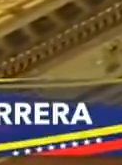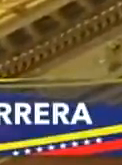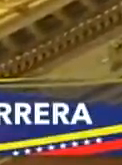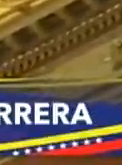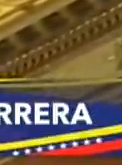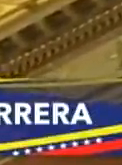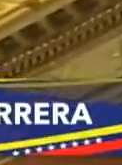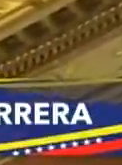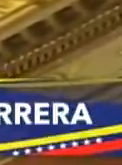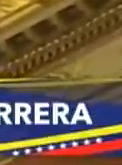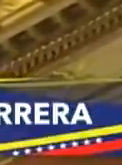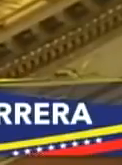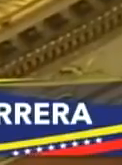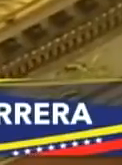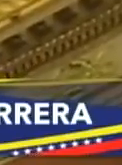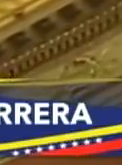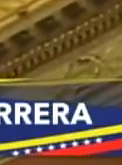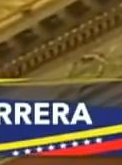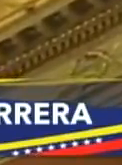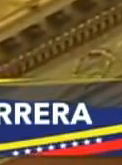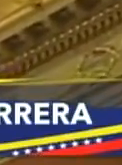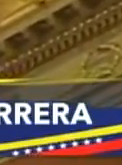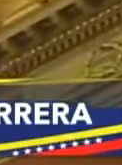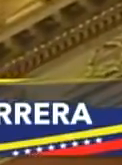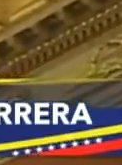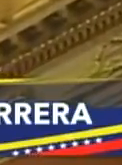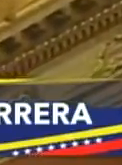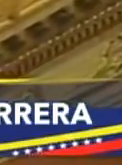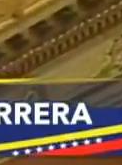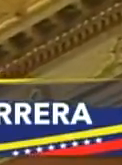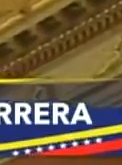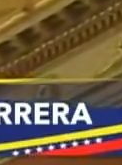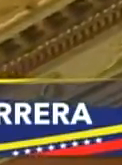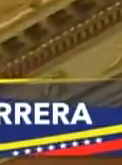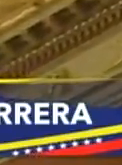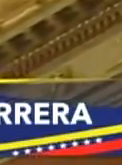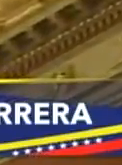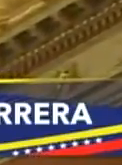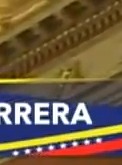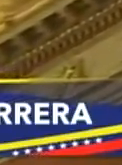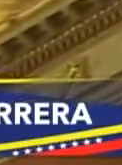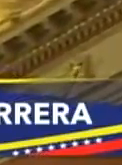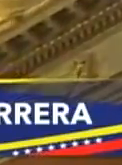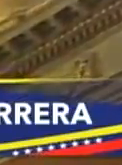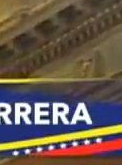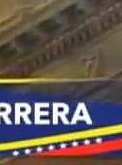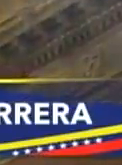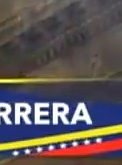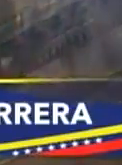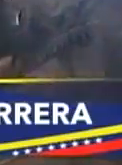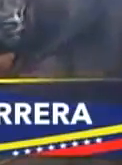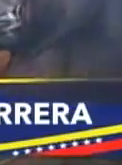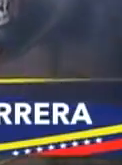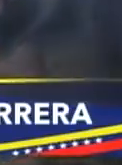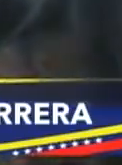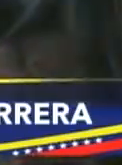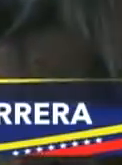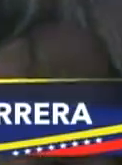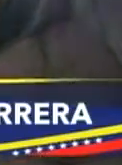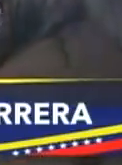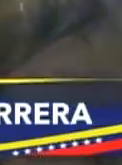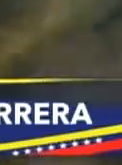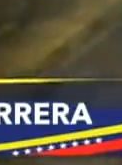Constituyente de este siglo XXI. También ejerció como diputado de la República recién electo en las parlamentarias del 2020 cuando se